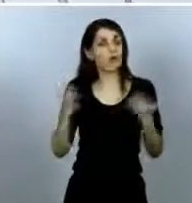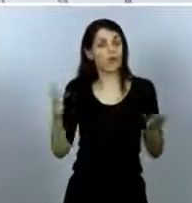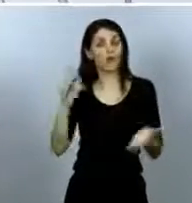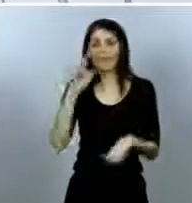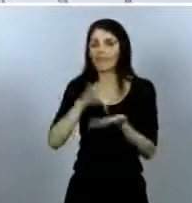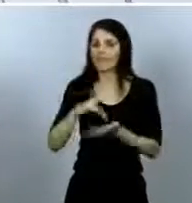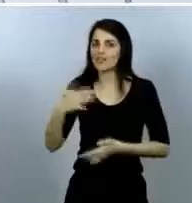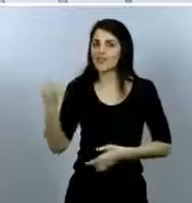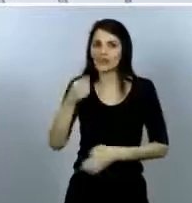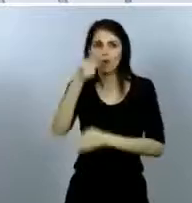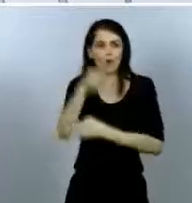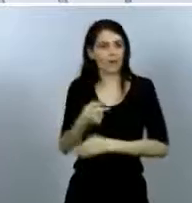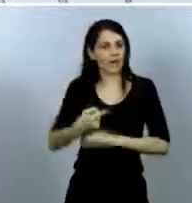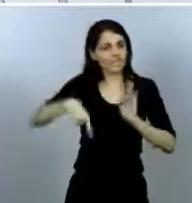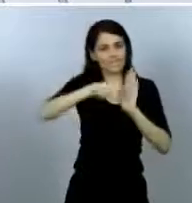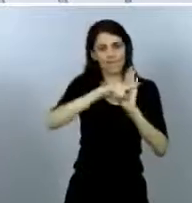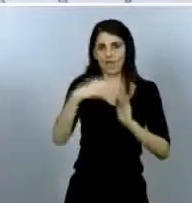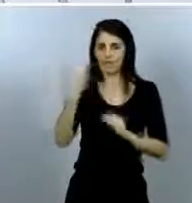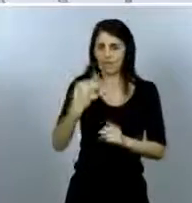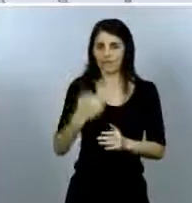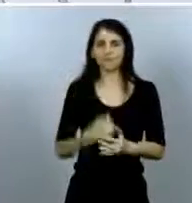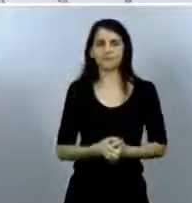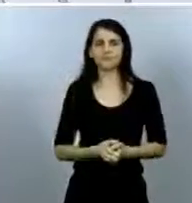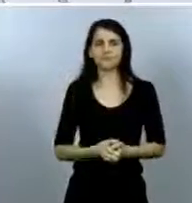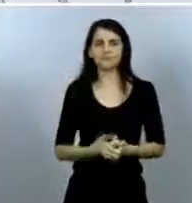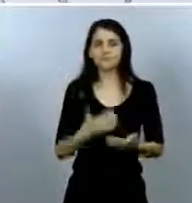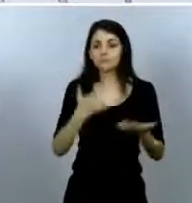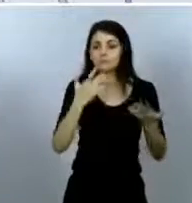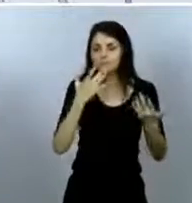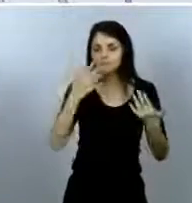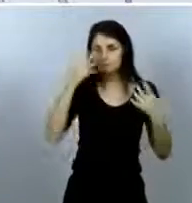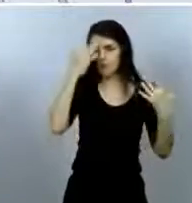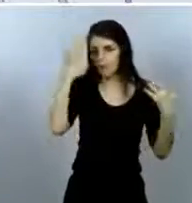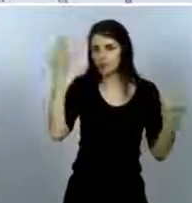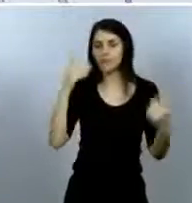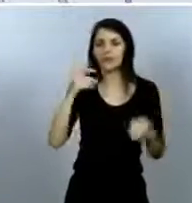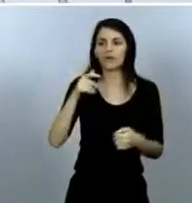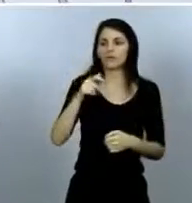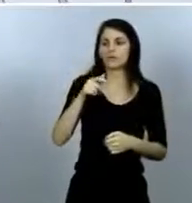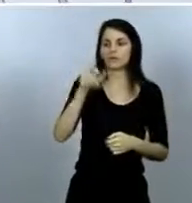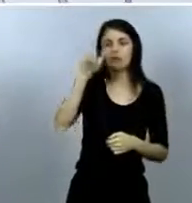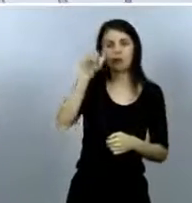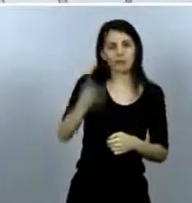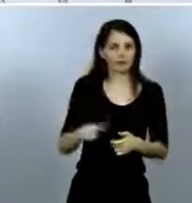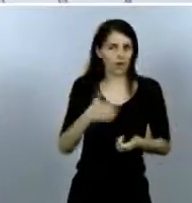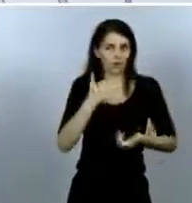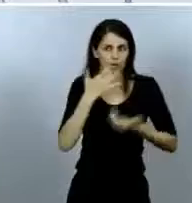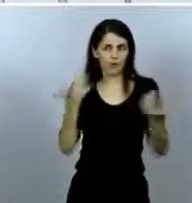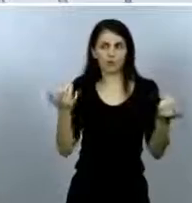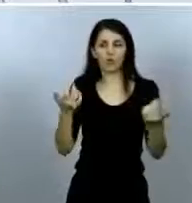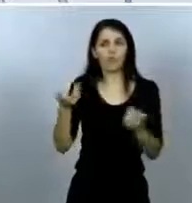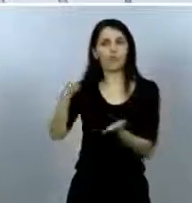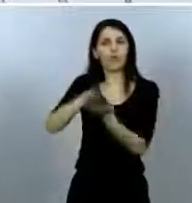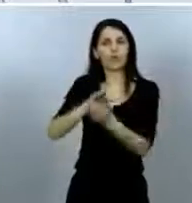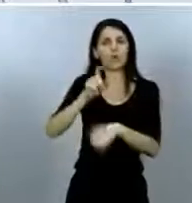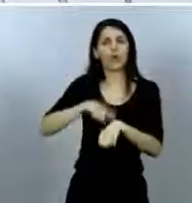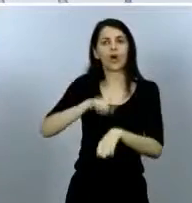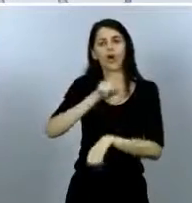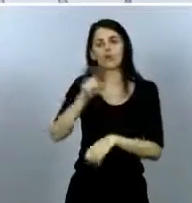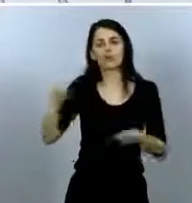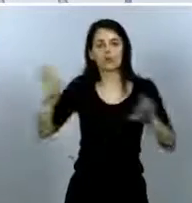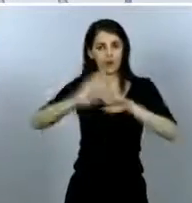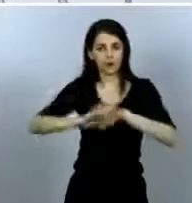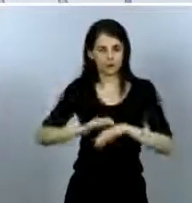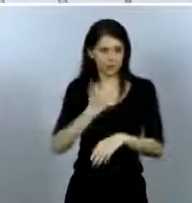si una persona fallece digamos a las 11 a las 11 de la noche es decir falleció ayer